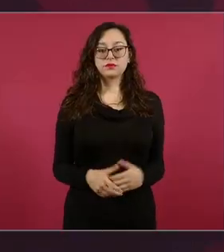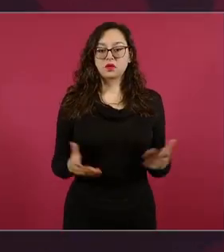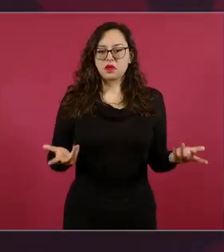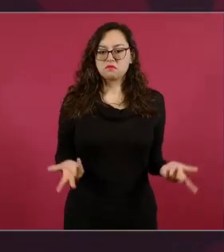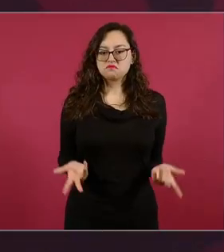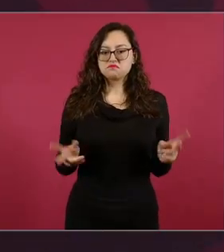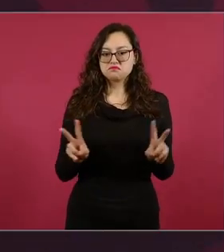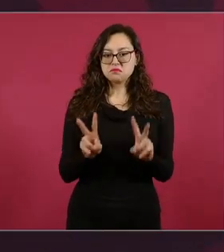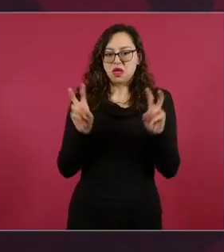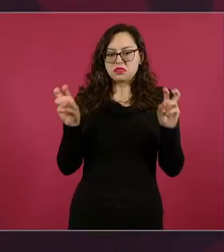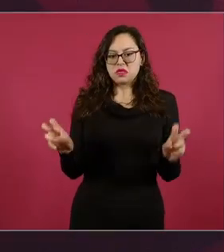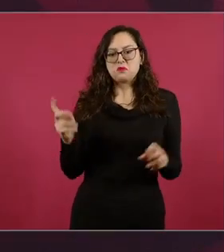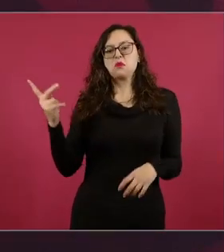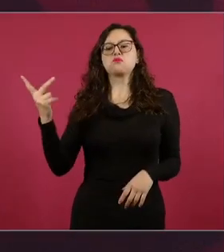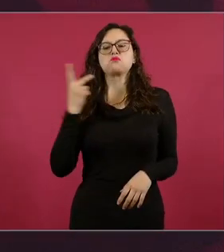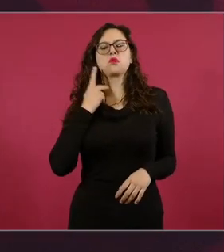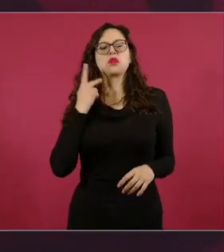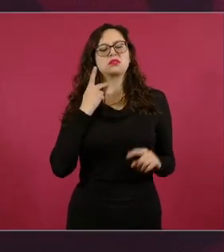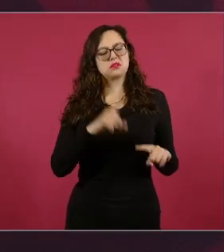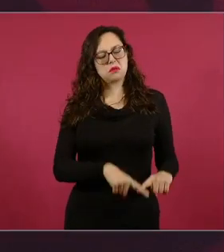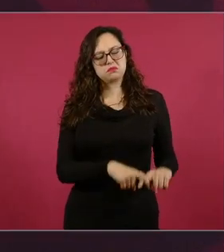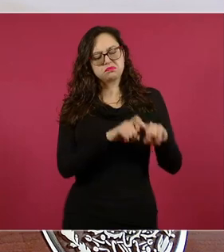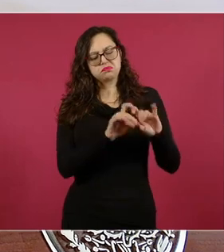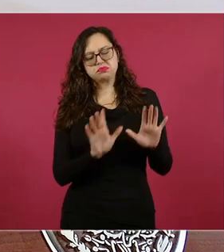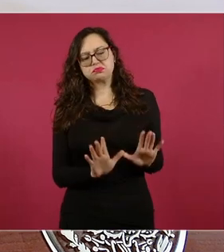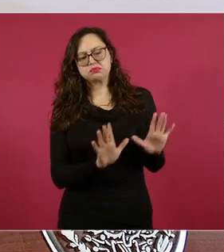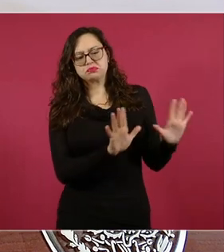¿no?, y del conservadurismo.